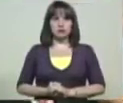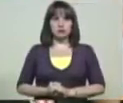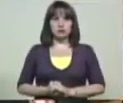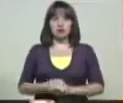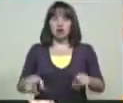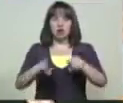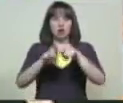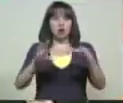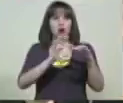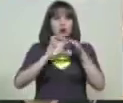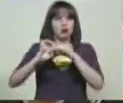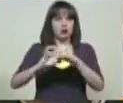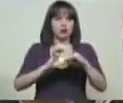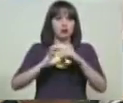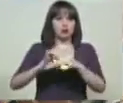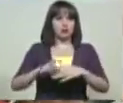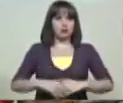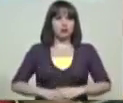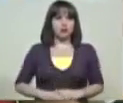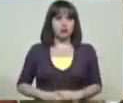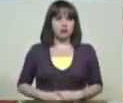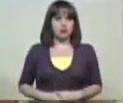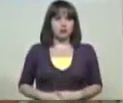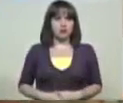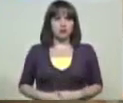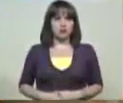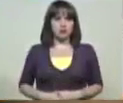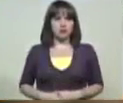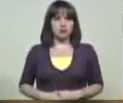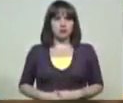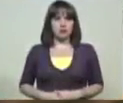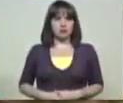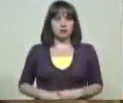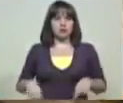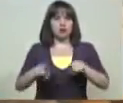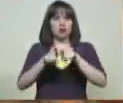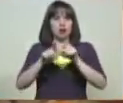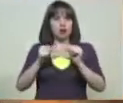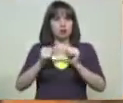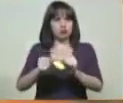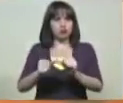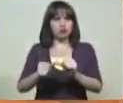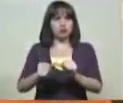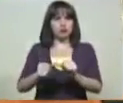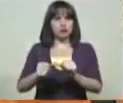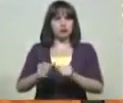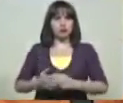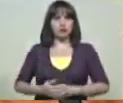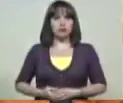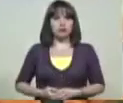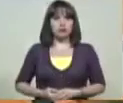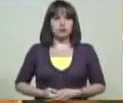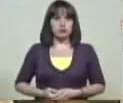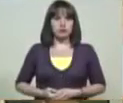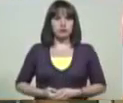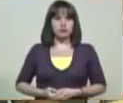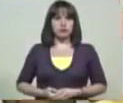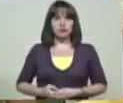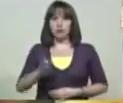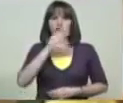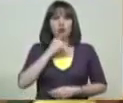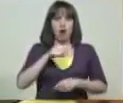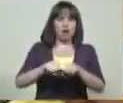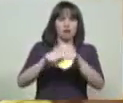unidad, en una unidad extremadamente sólida, en una unidad sin ningún tipo de